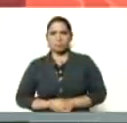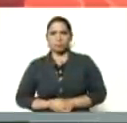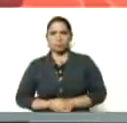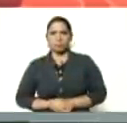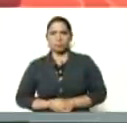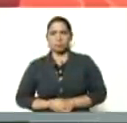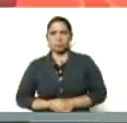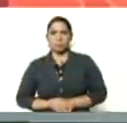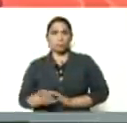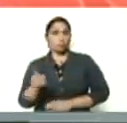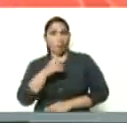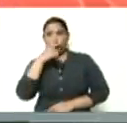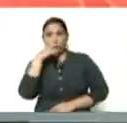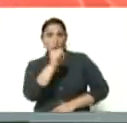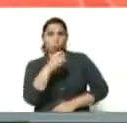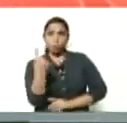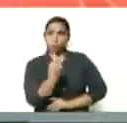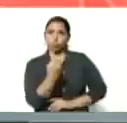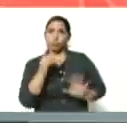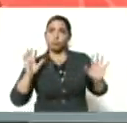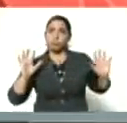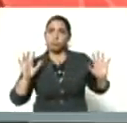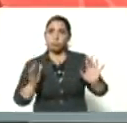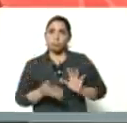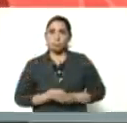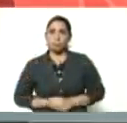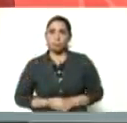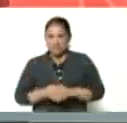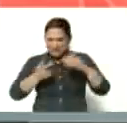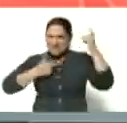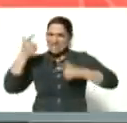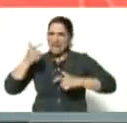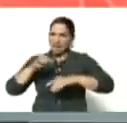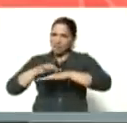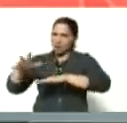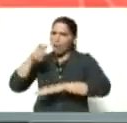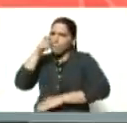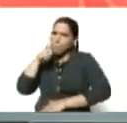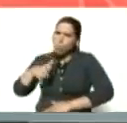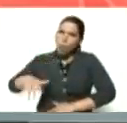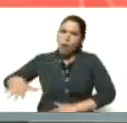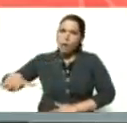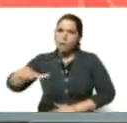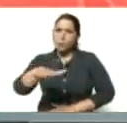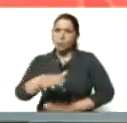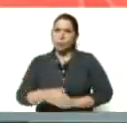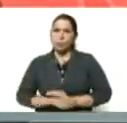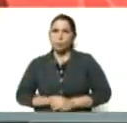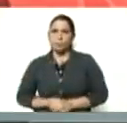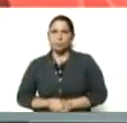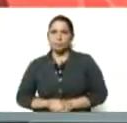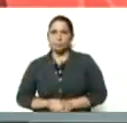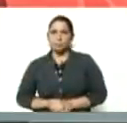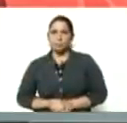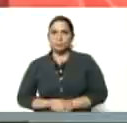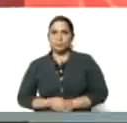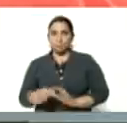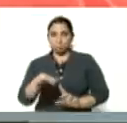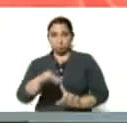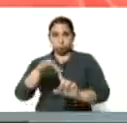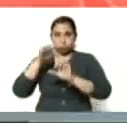pero no era Nicolás Maduro. Chávez había dejado un pueblo y fue